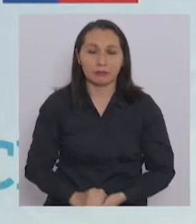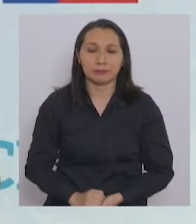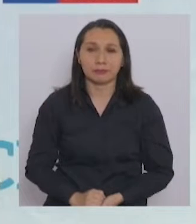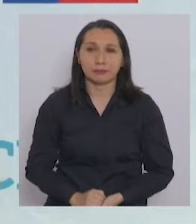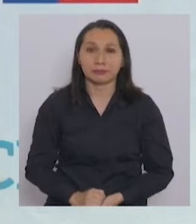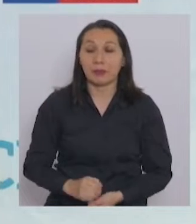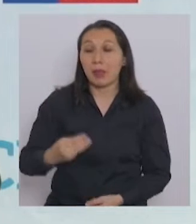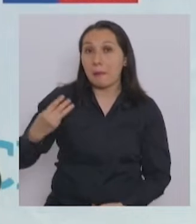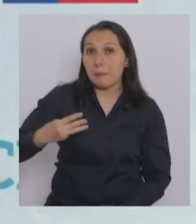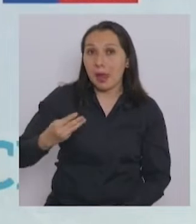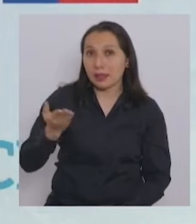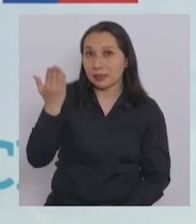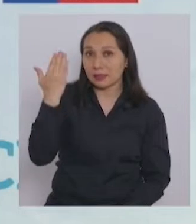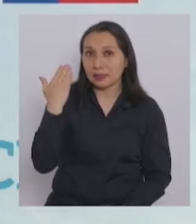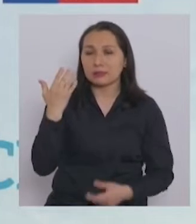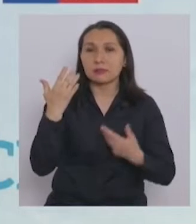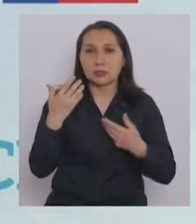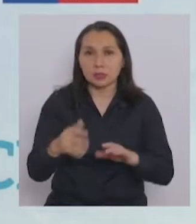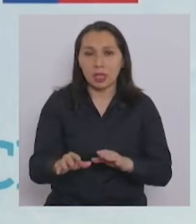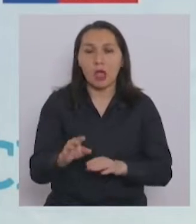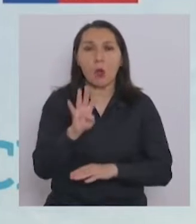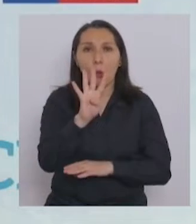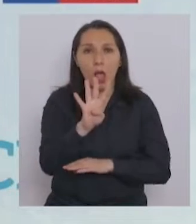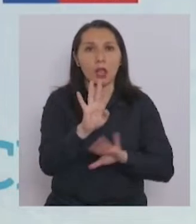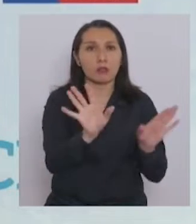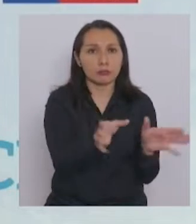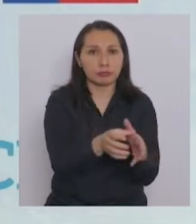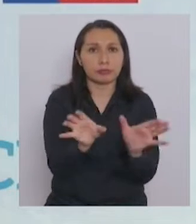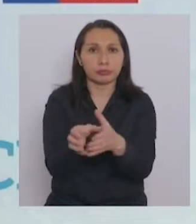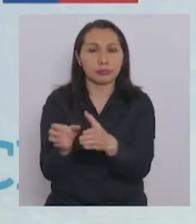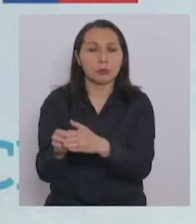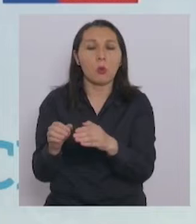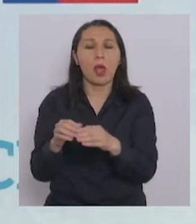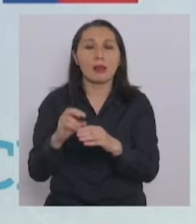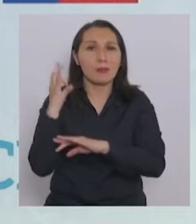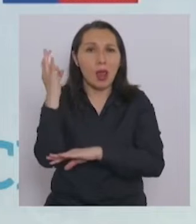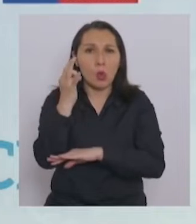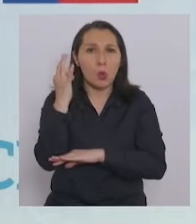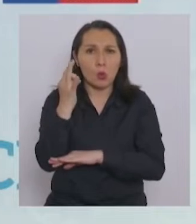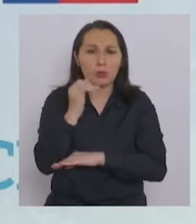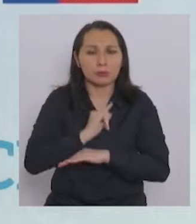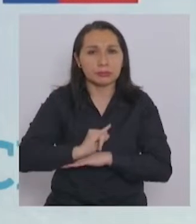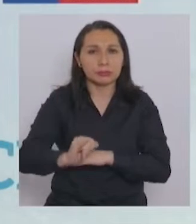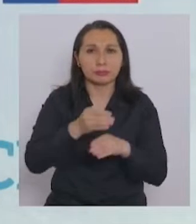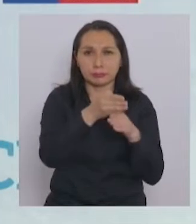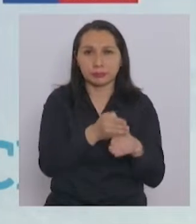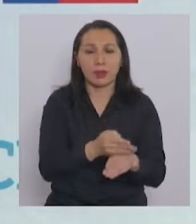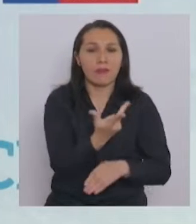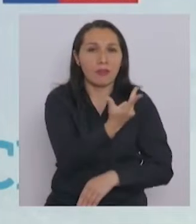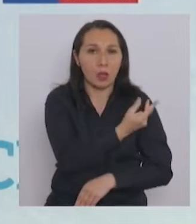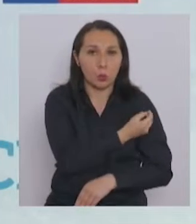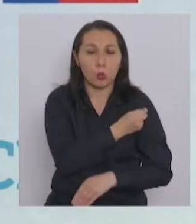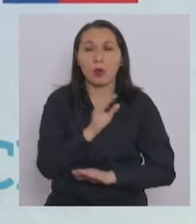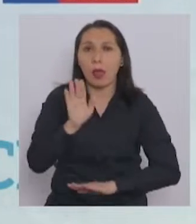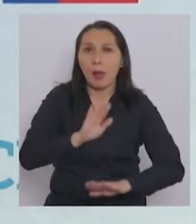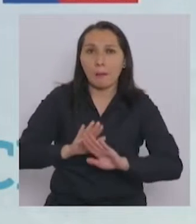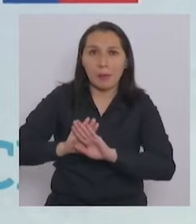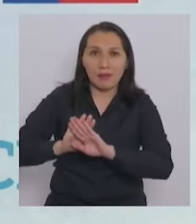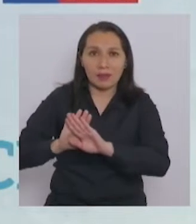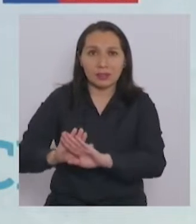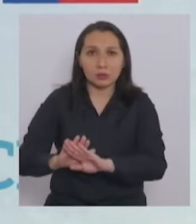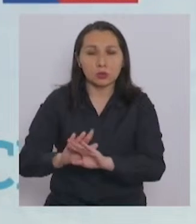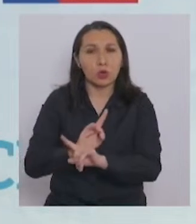El martes pasado ya se constituyeron 4 de las mesas temáticas permanentes: la mesa temática de vacunas, de medidas de prevención